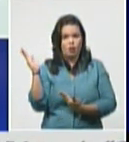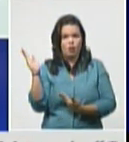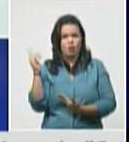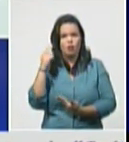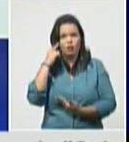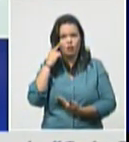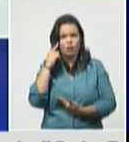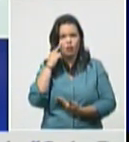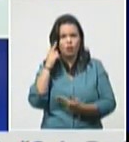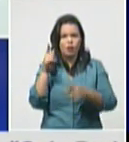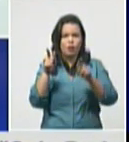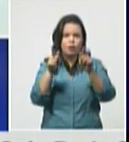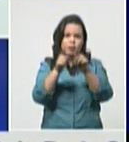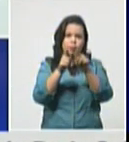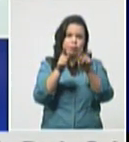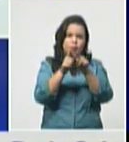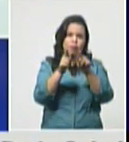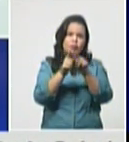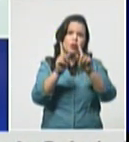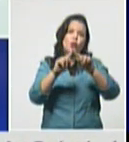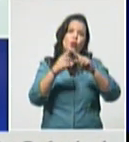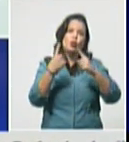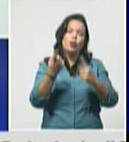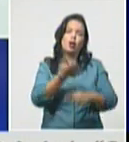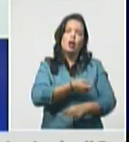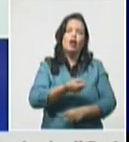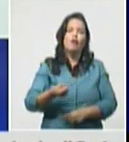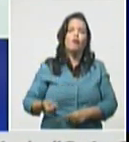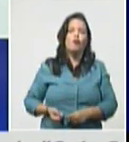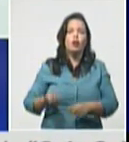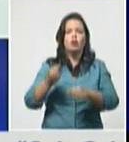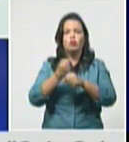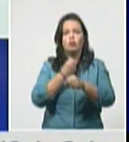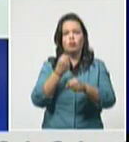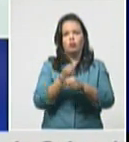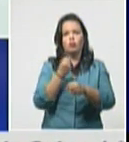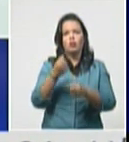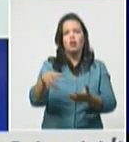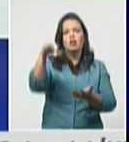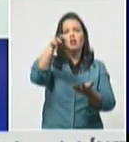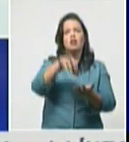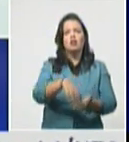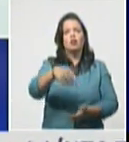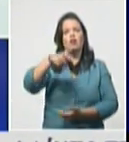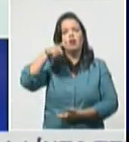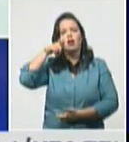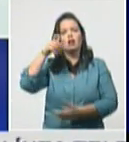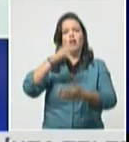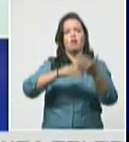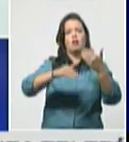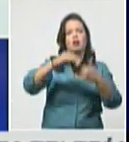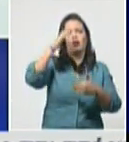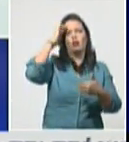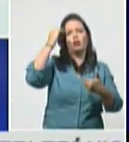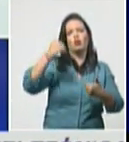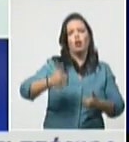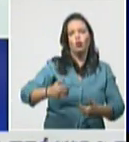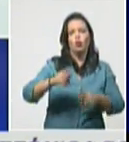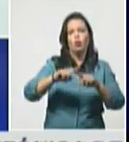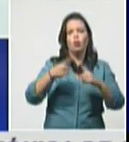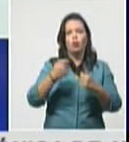fue un esfuerzo que hicieron los compañeros del Centro de Vigilancia del Ministerio de Salud buscando esta